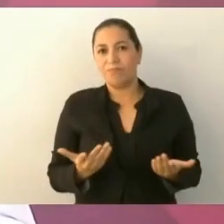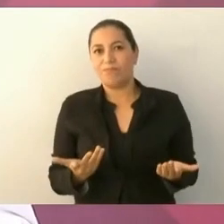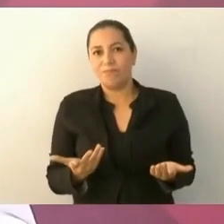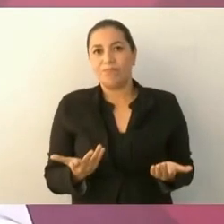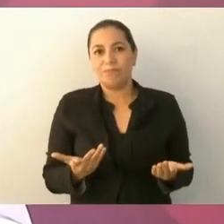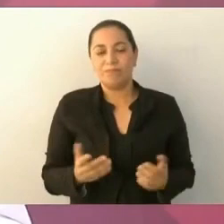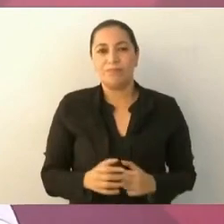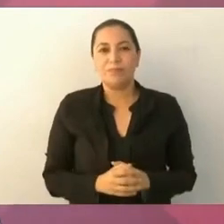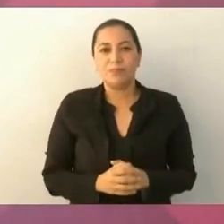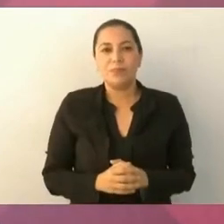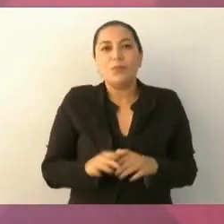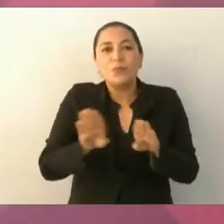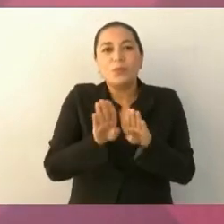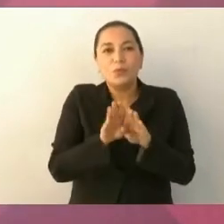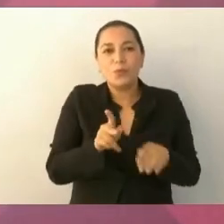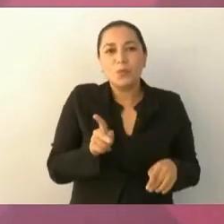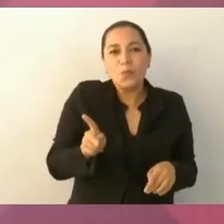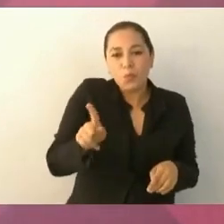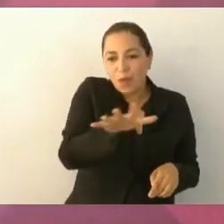y de sus pueblos.